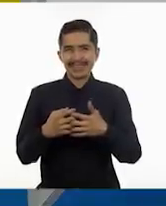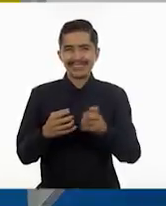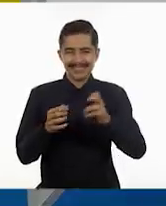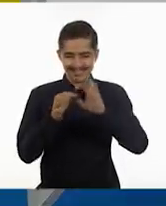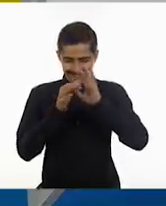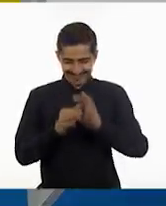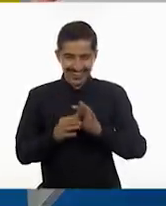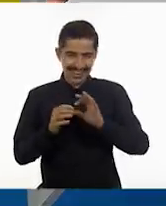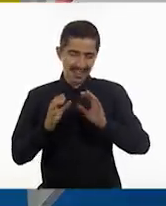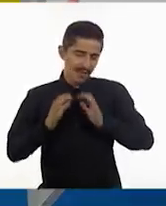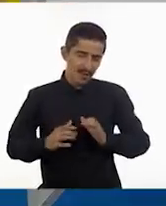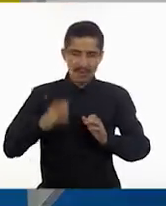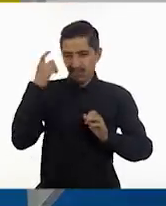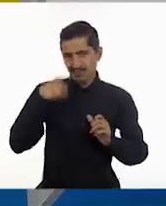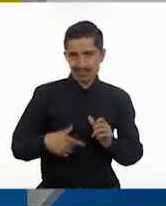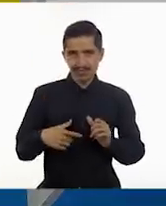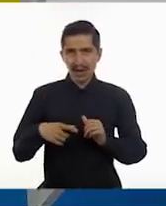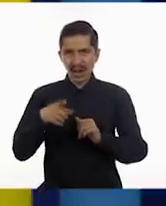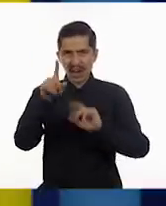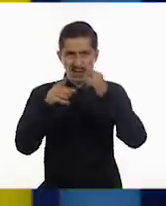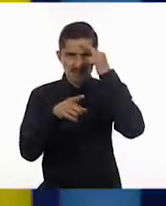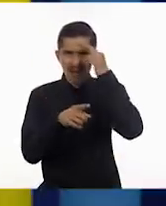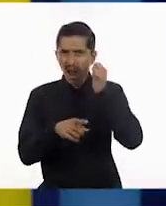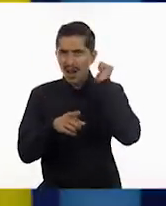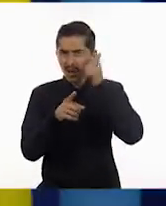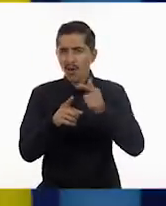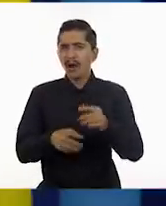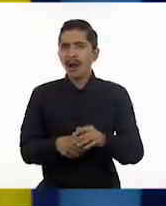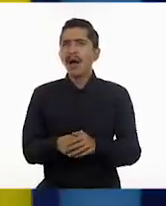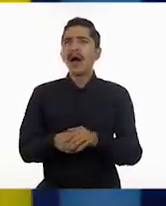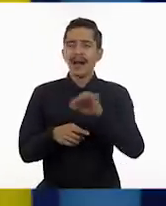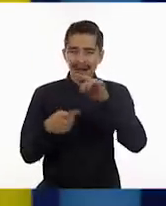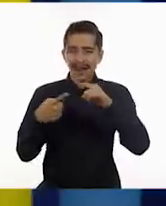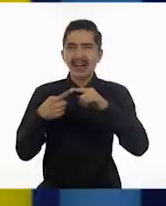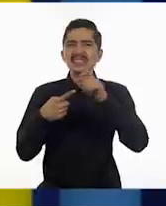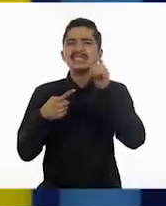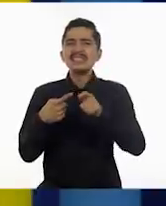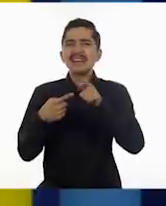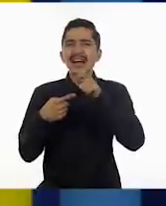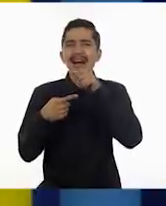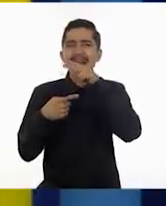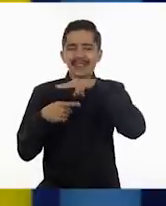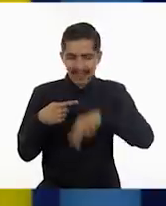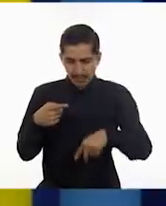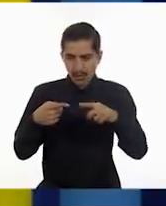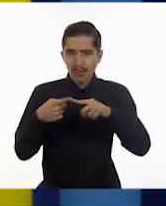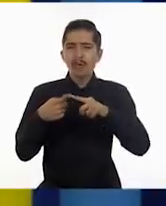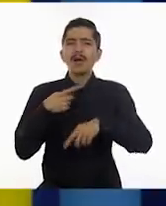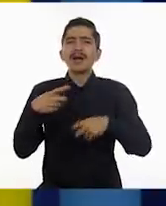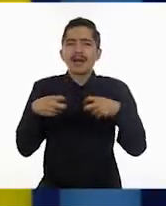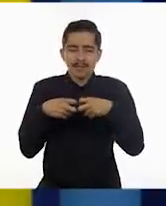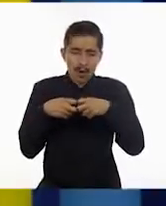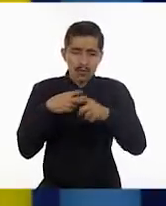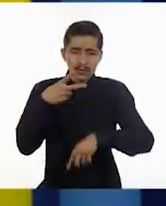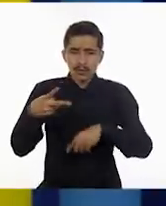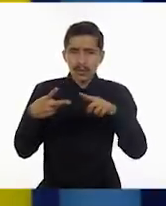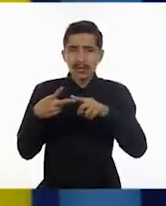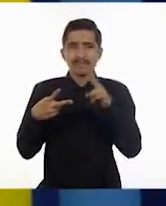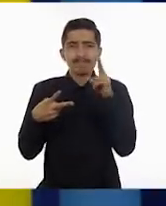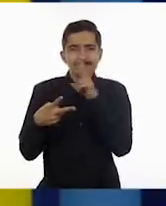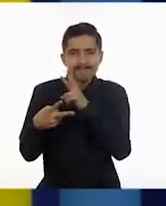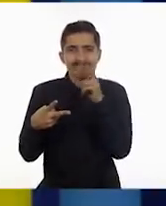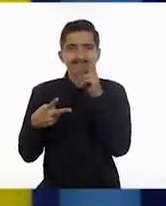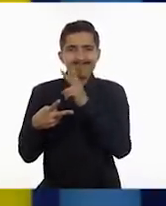vimos algunos. ¿Tú recuerdas, María? Sí, me acuerdo que vimos el nervioso, el inmunológico y el